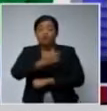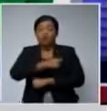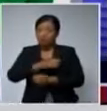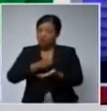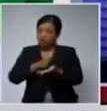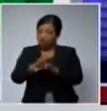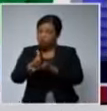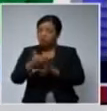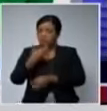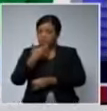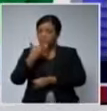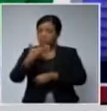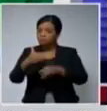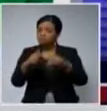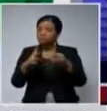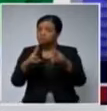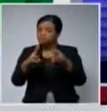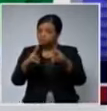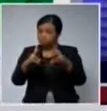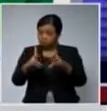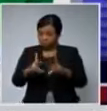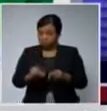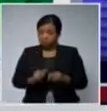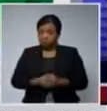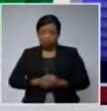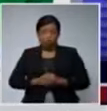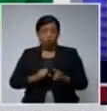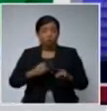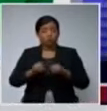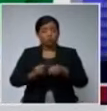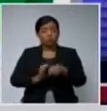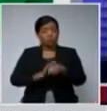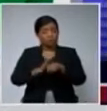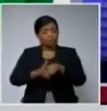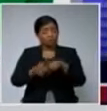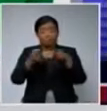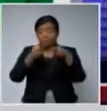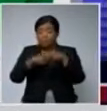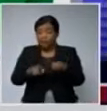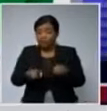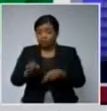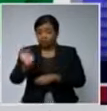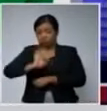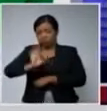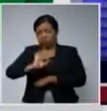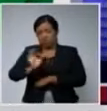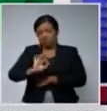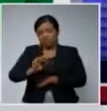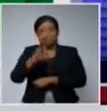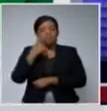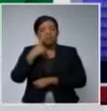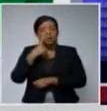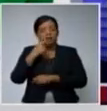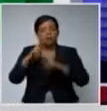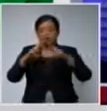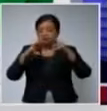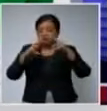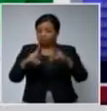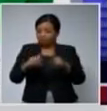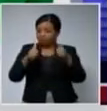efectivas para el control de la pandemia, aunque todavía no se pueden apreciar los